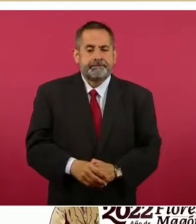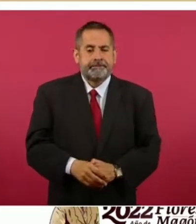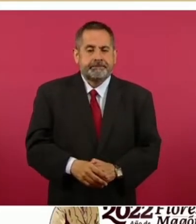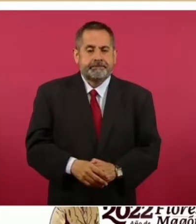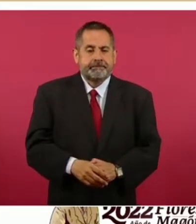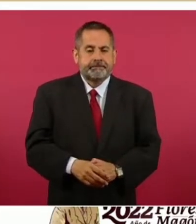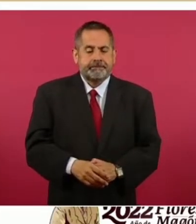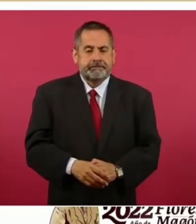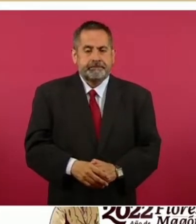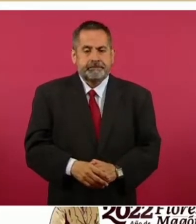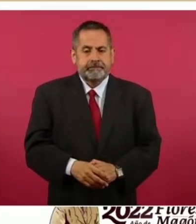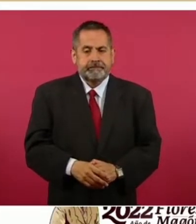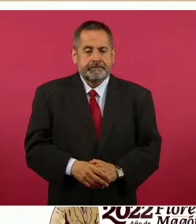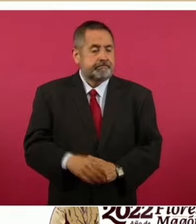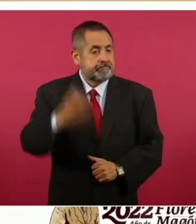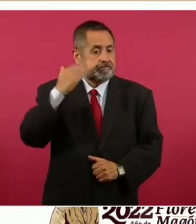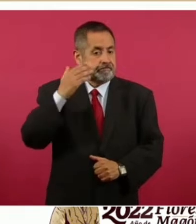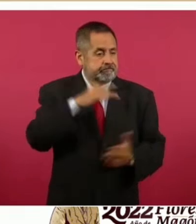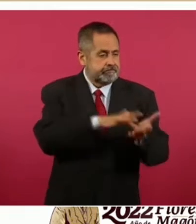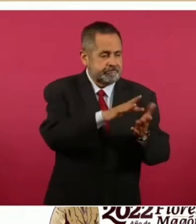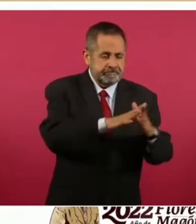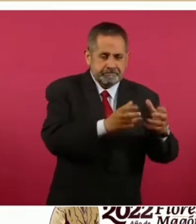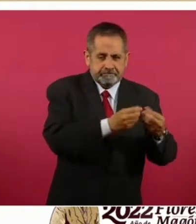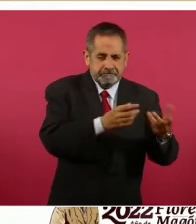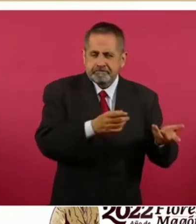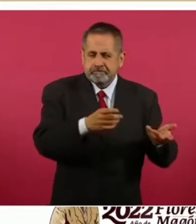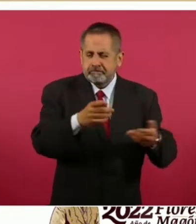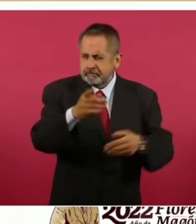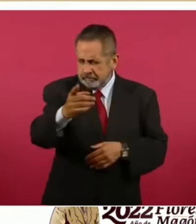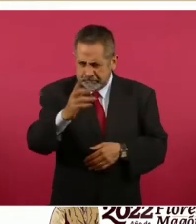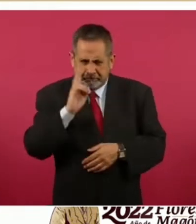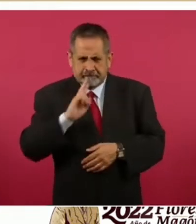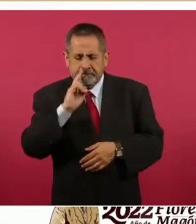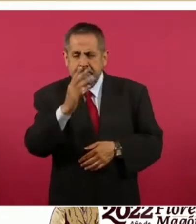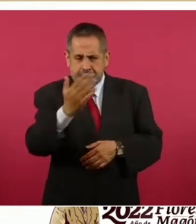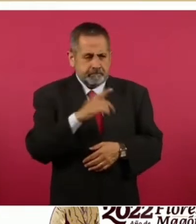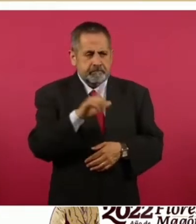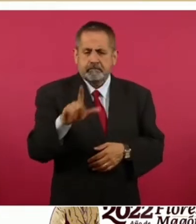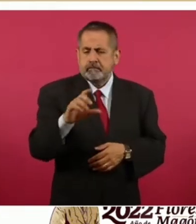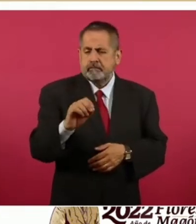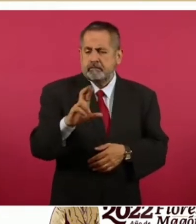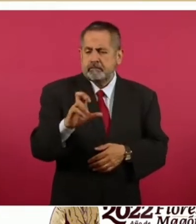a delincuentes. ¿Por qué no nos platica Loret de Mola